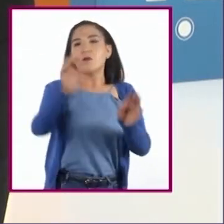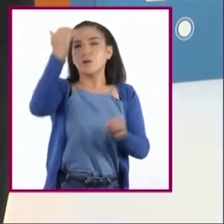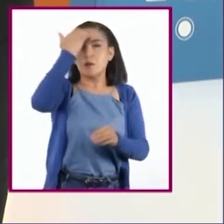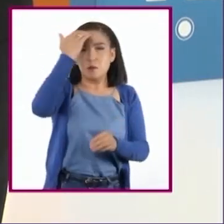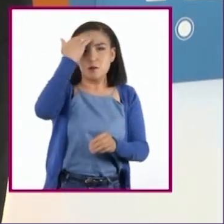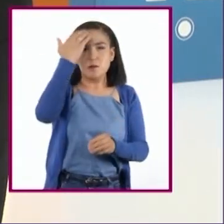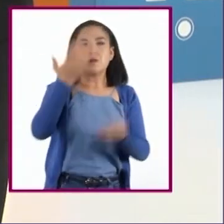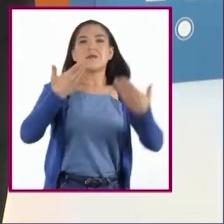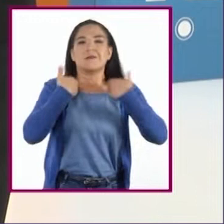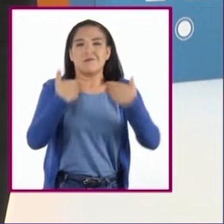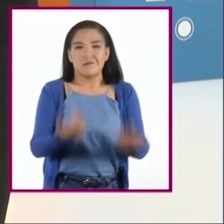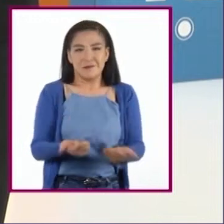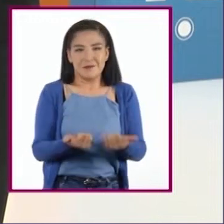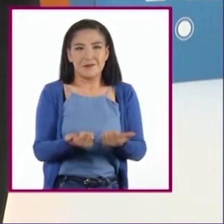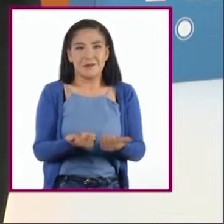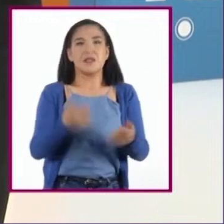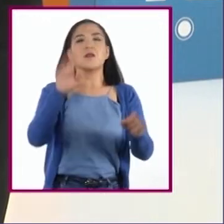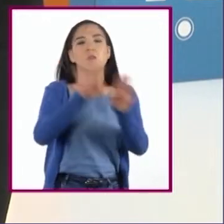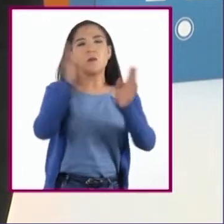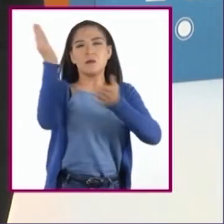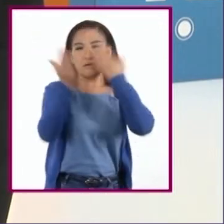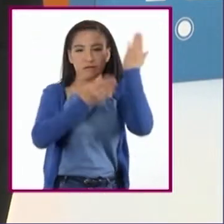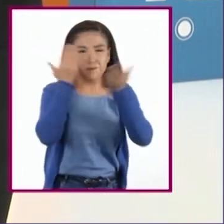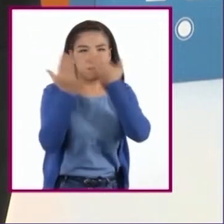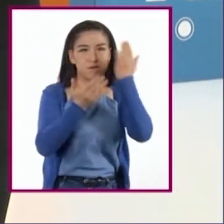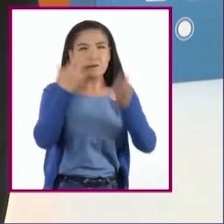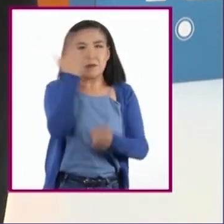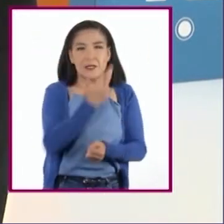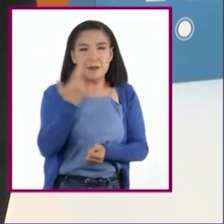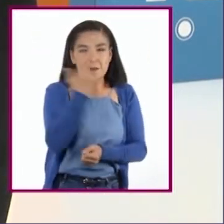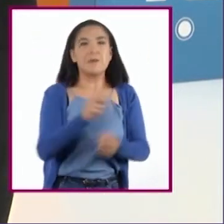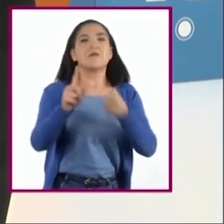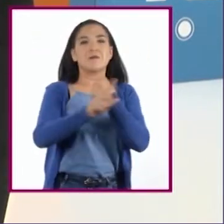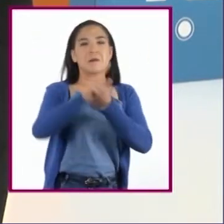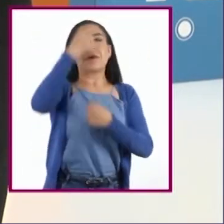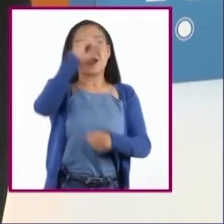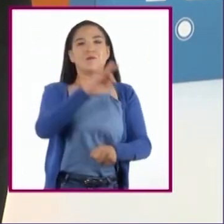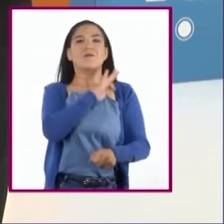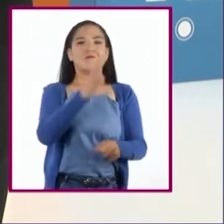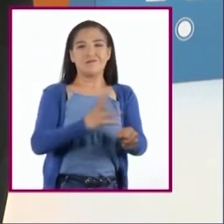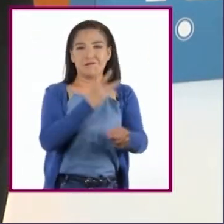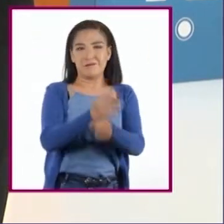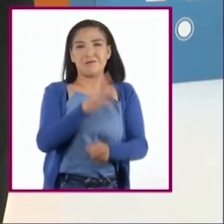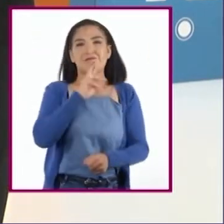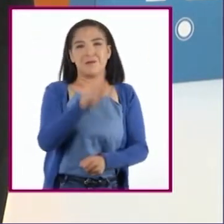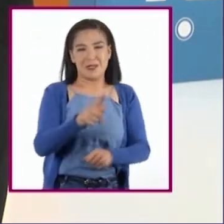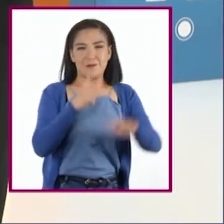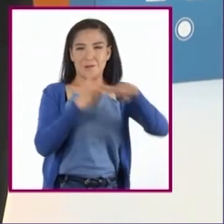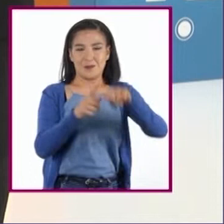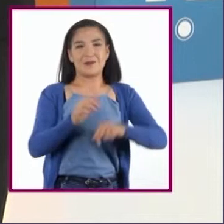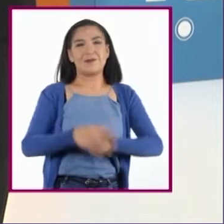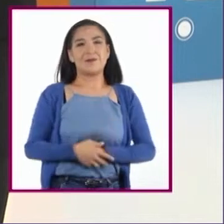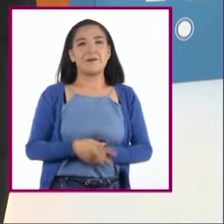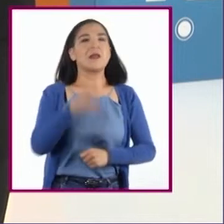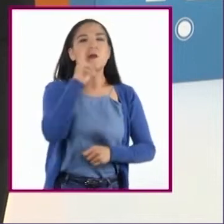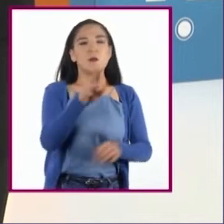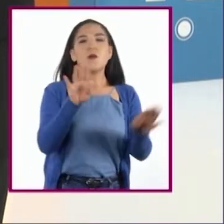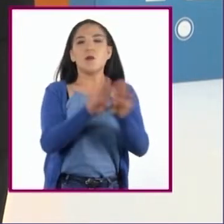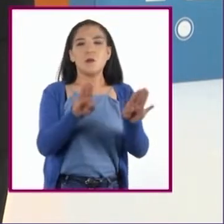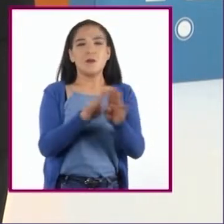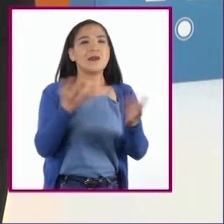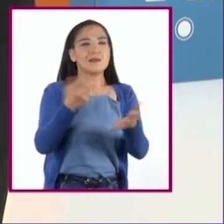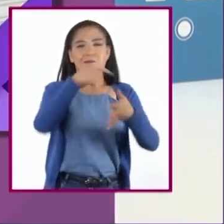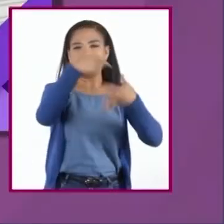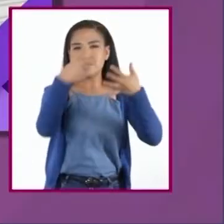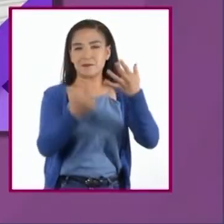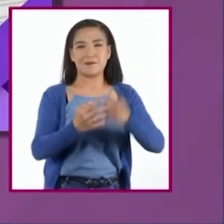conocer, comprender y analizar un problema para darle la mejor solución. Veamos los pasos que nos